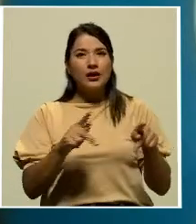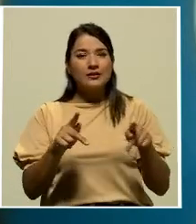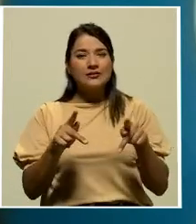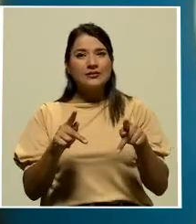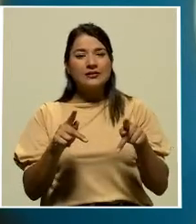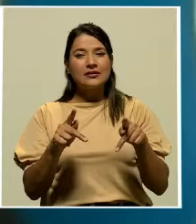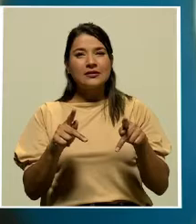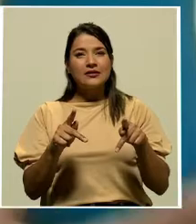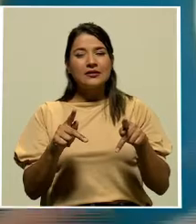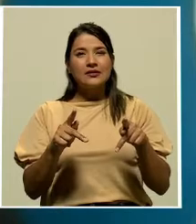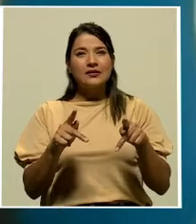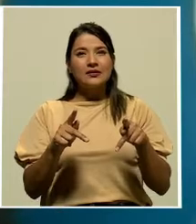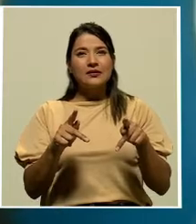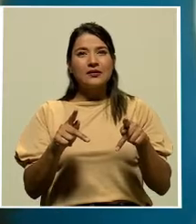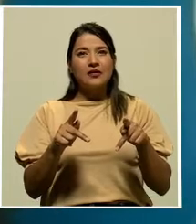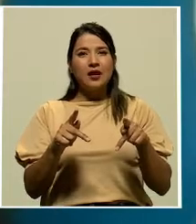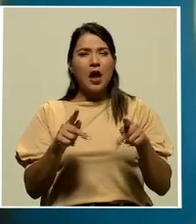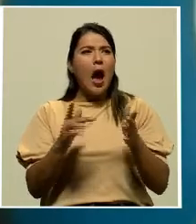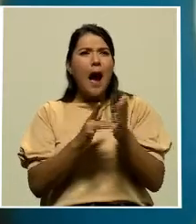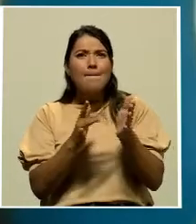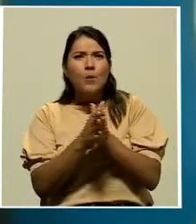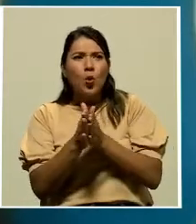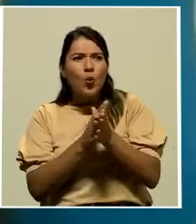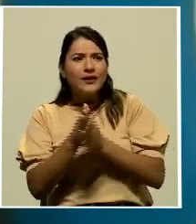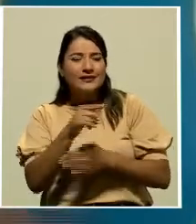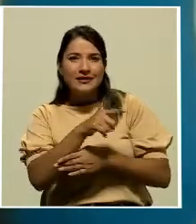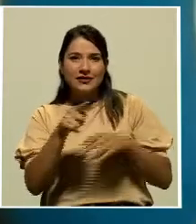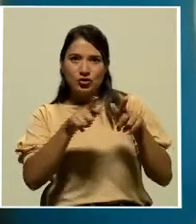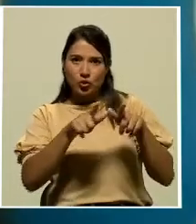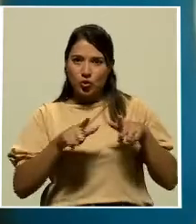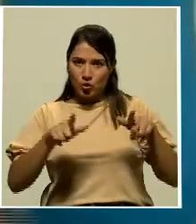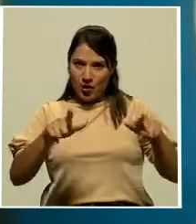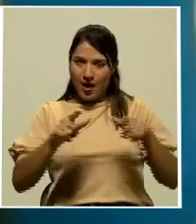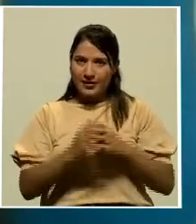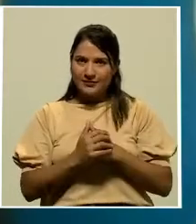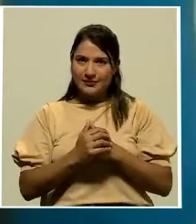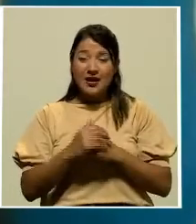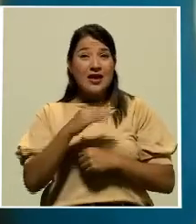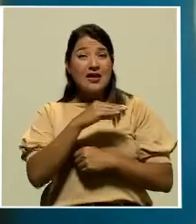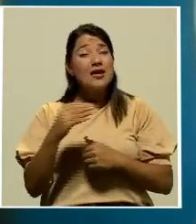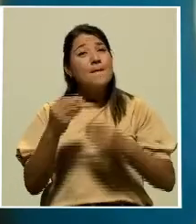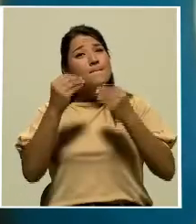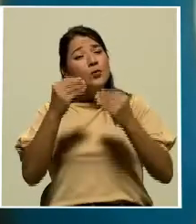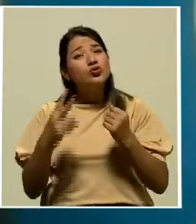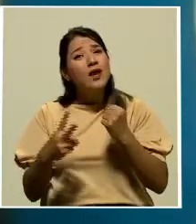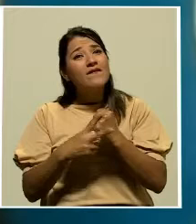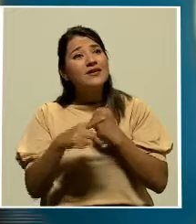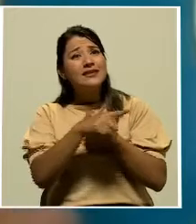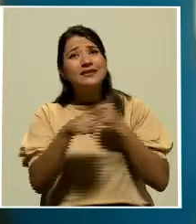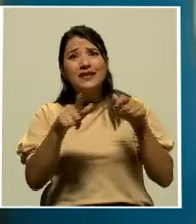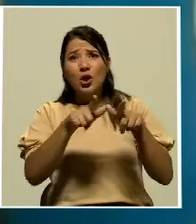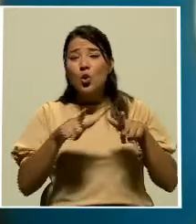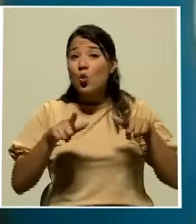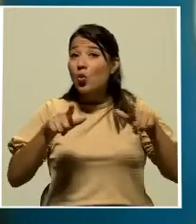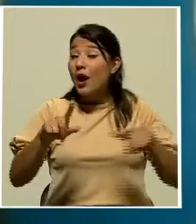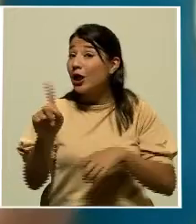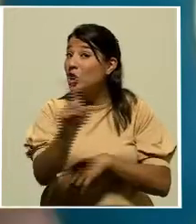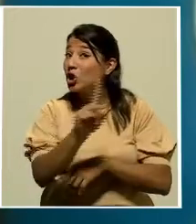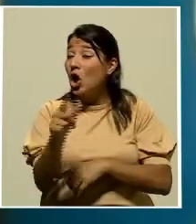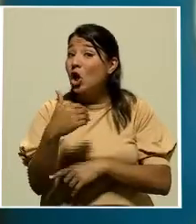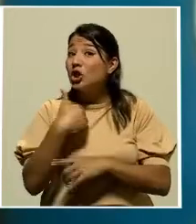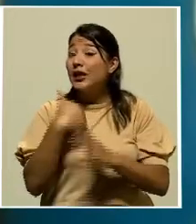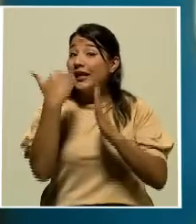nestes espacios. Y esos espacios muchas veces no tienen los protocolos